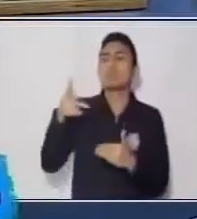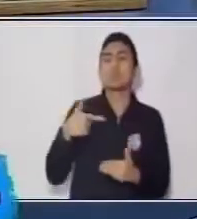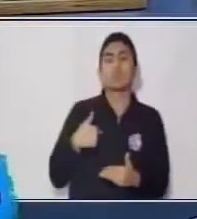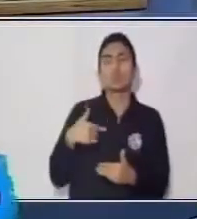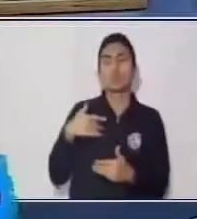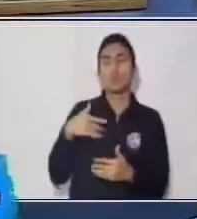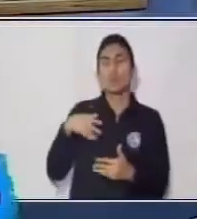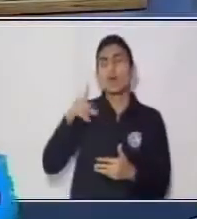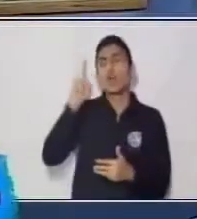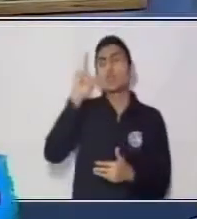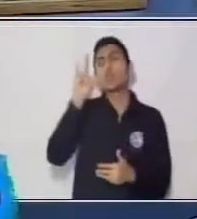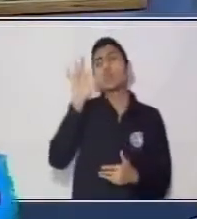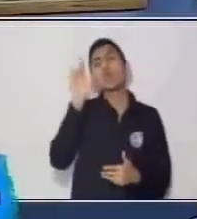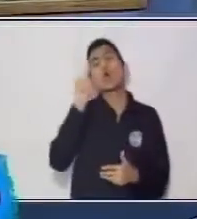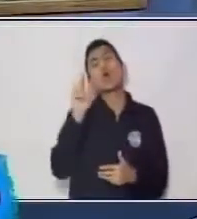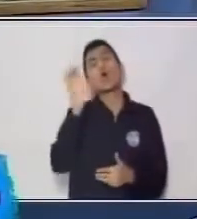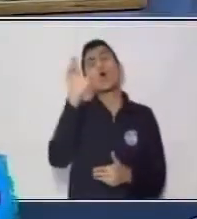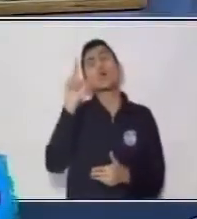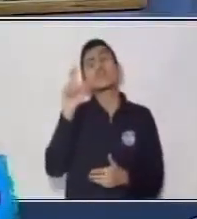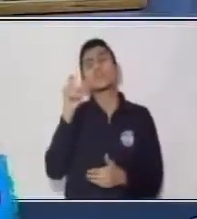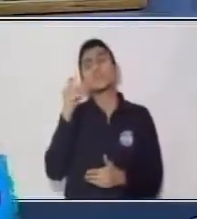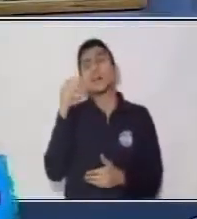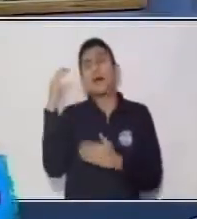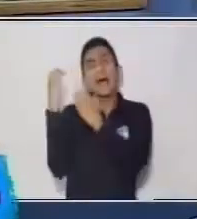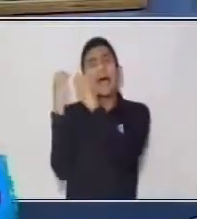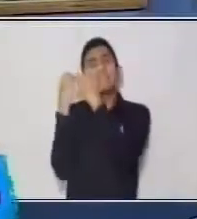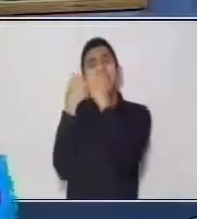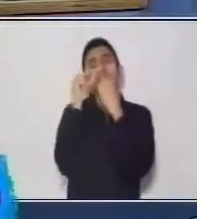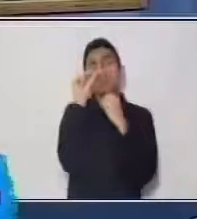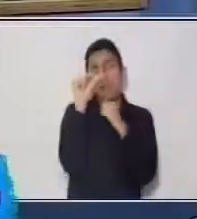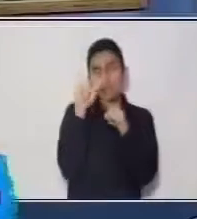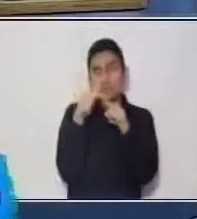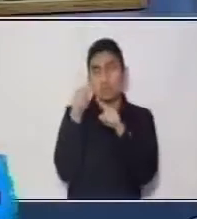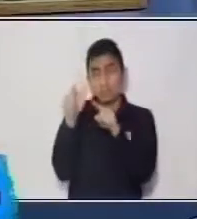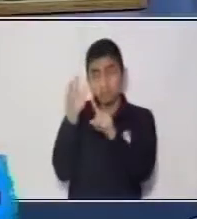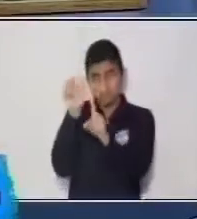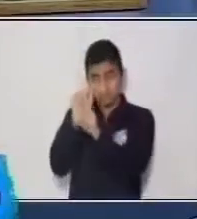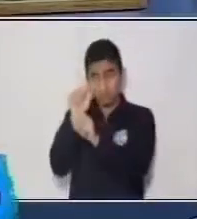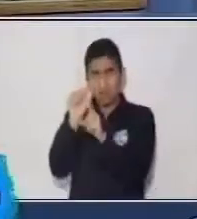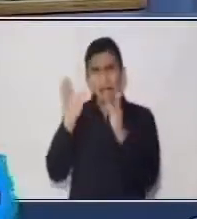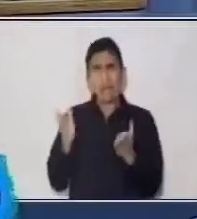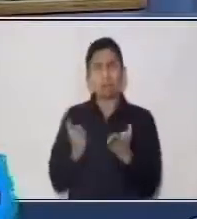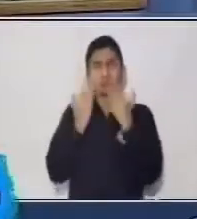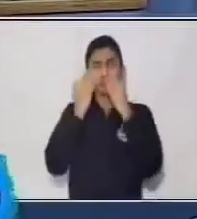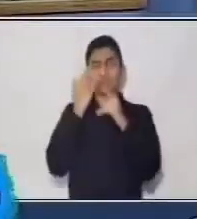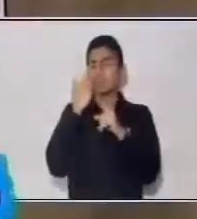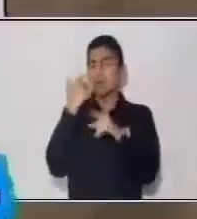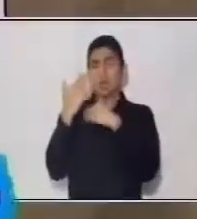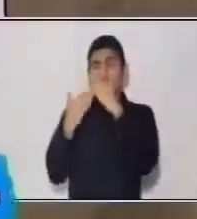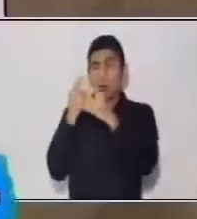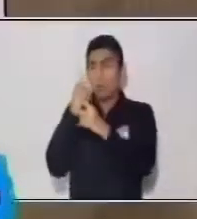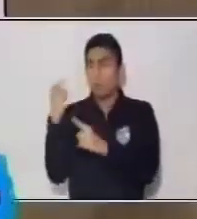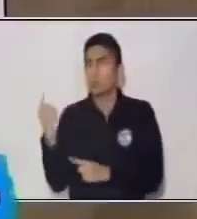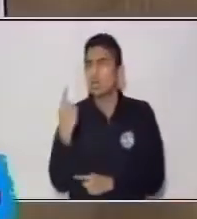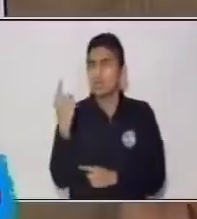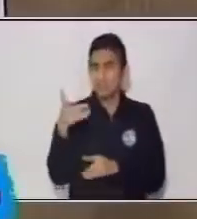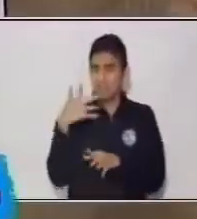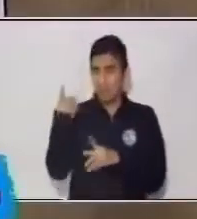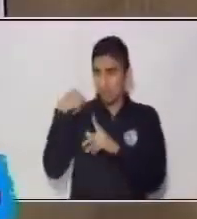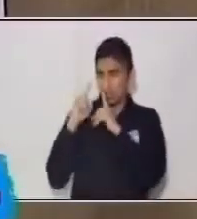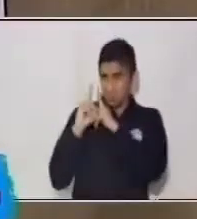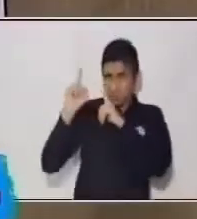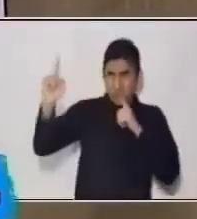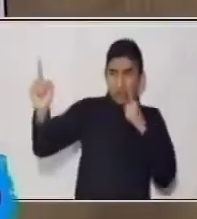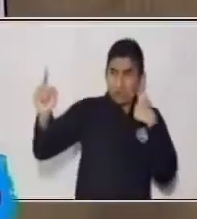dioses de maíz y de vegetales alientos. Te he buscado, y en tu distancia y